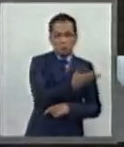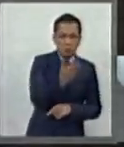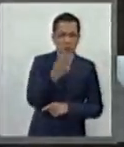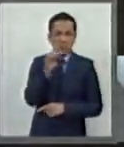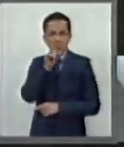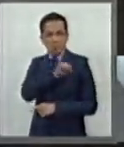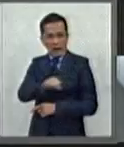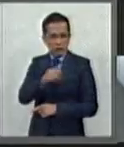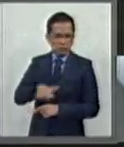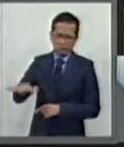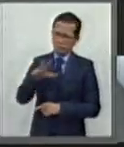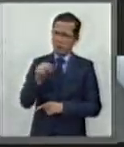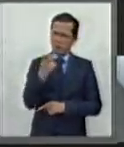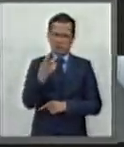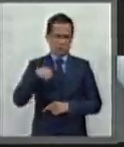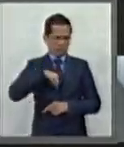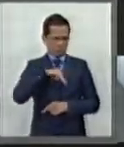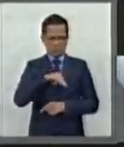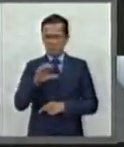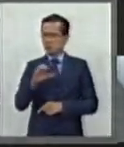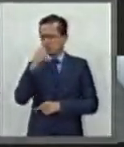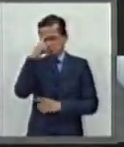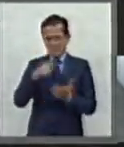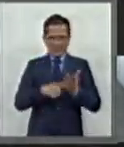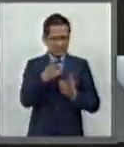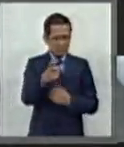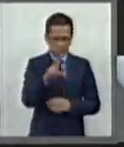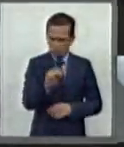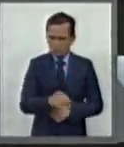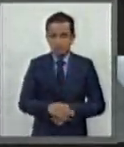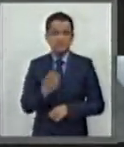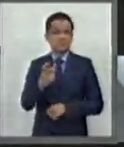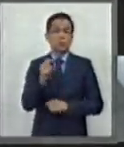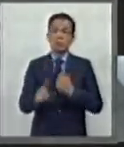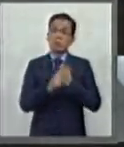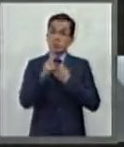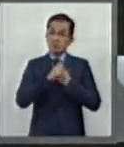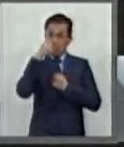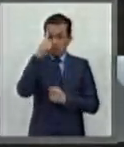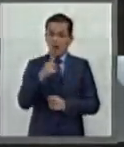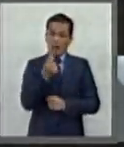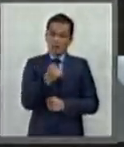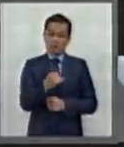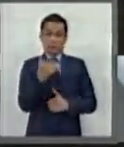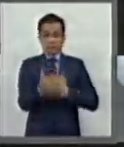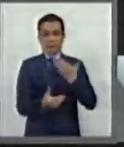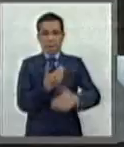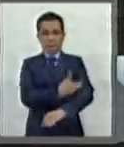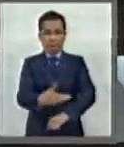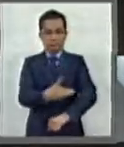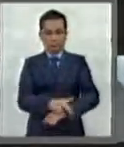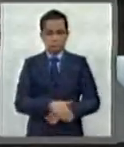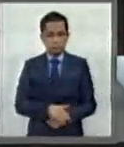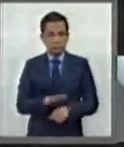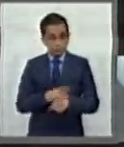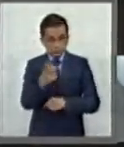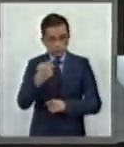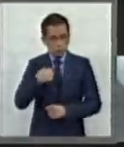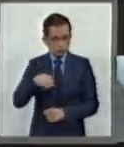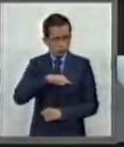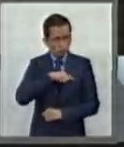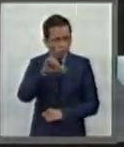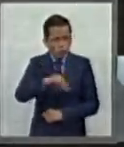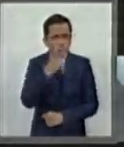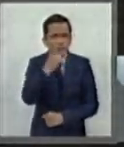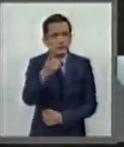cree Movimiento Ciudadano, es un problema de régimen y de sistema. Por eso decimos hoy,